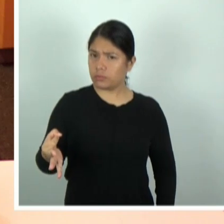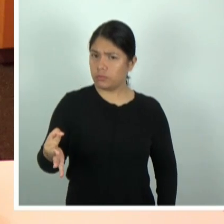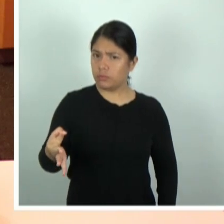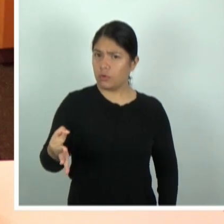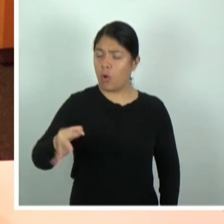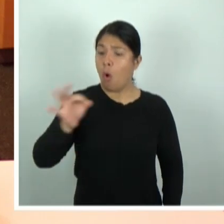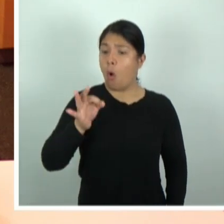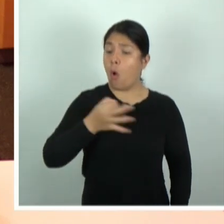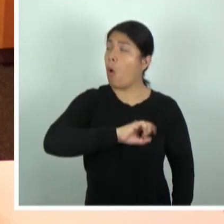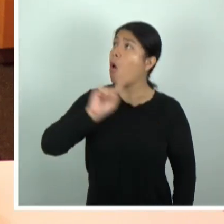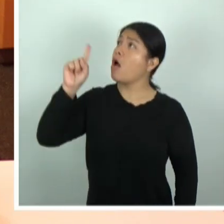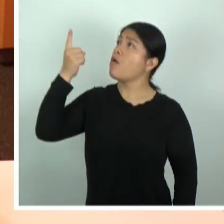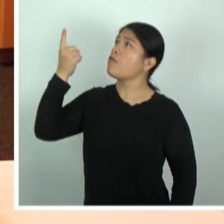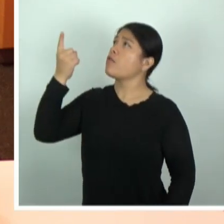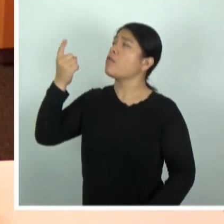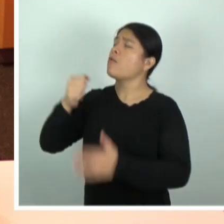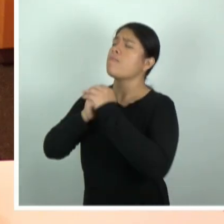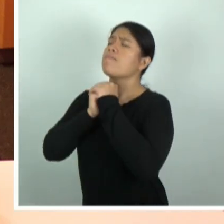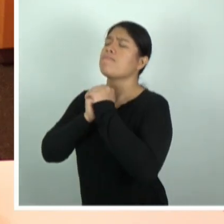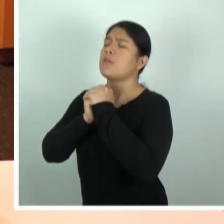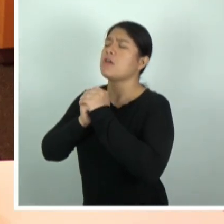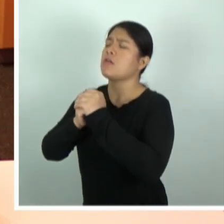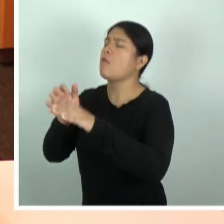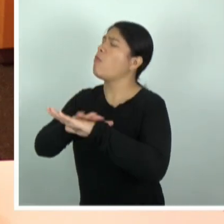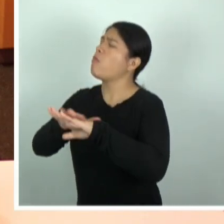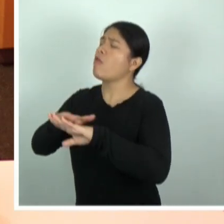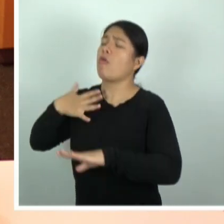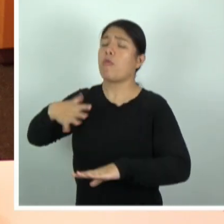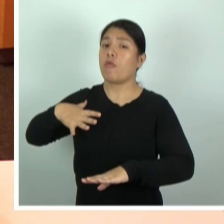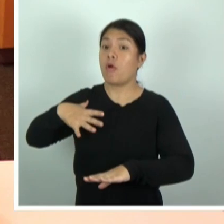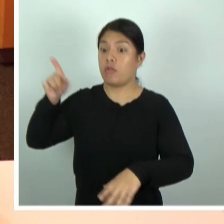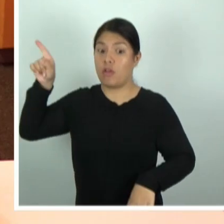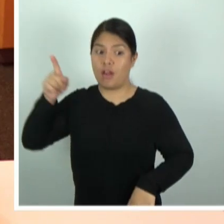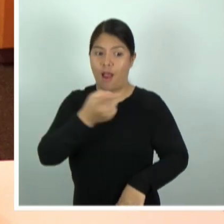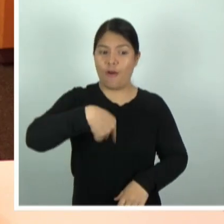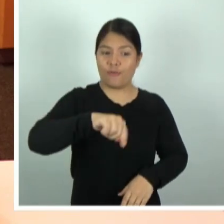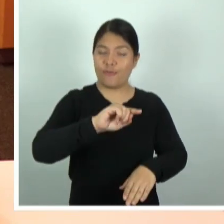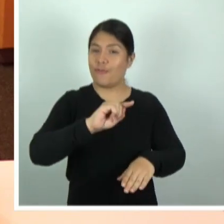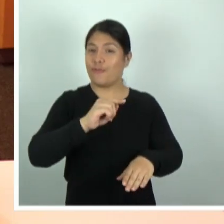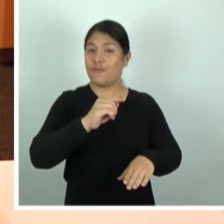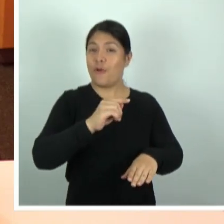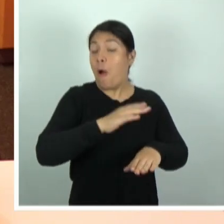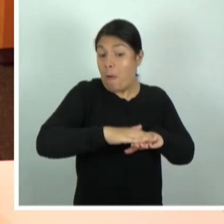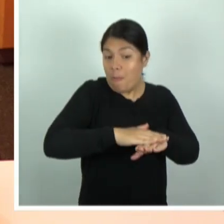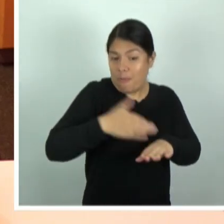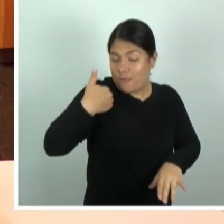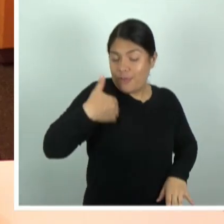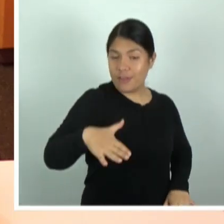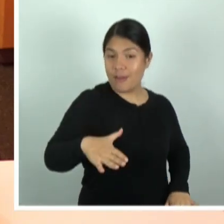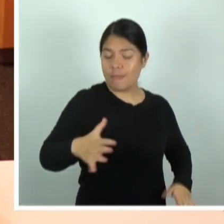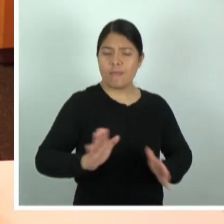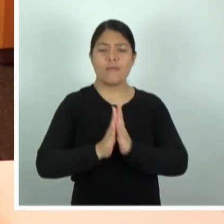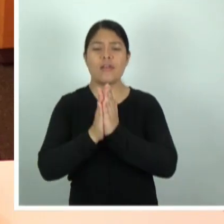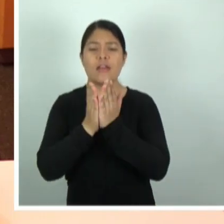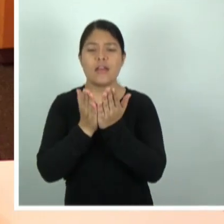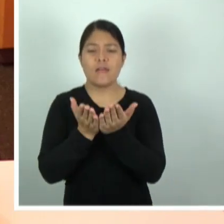le pedimos al Señor perdón, en ese momento Él nos perdona. Pero la Biblia nos dice muy bien cómo